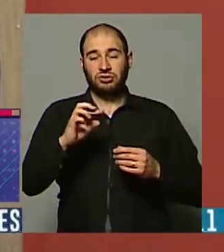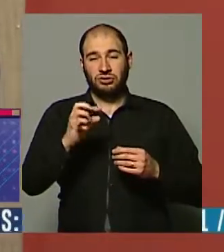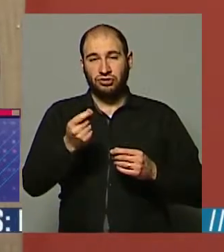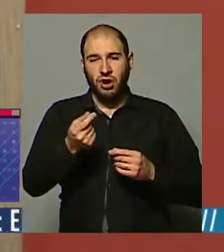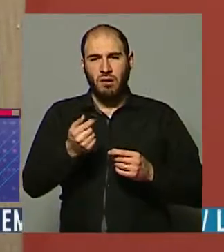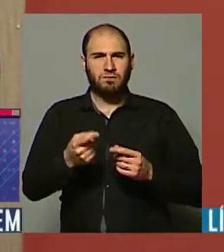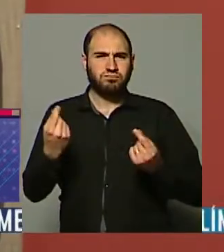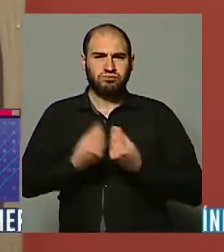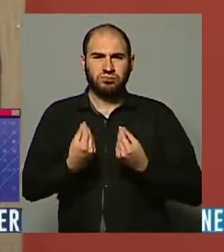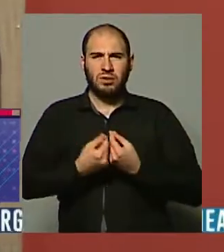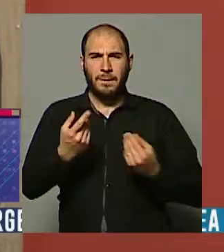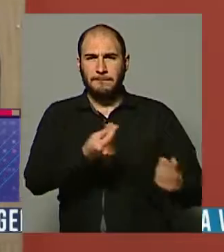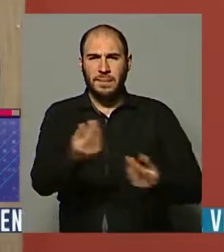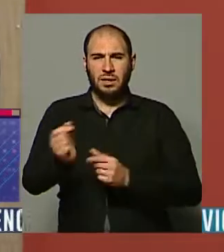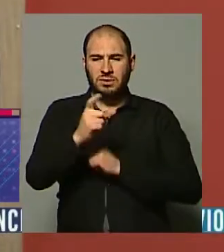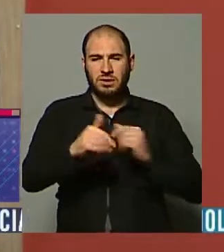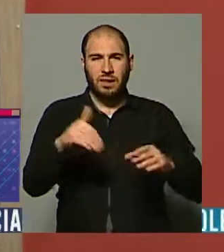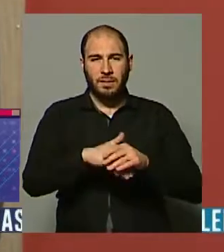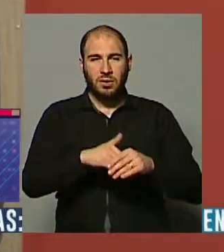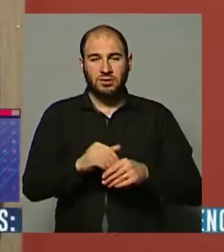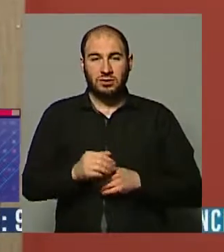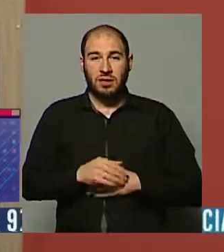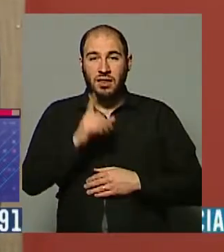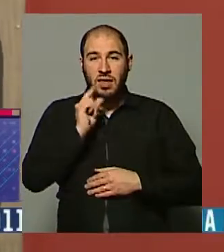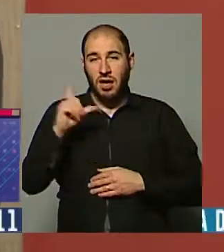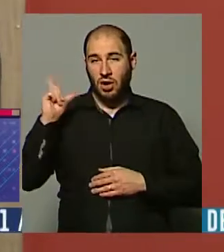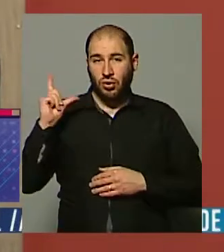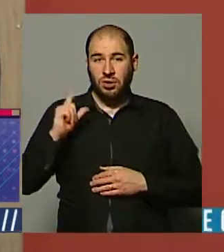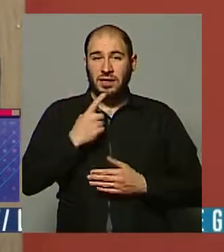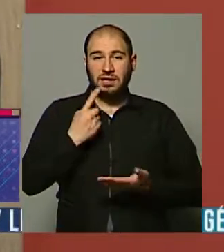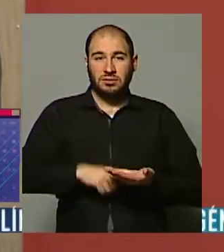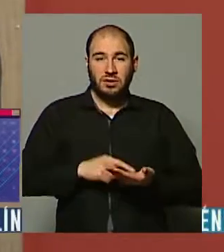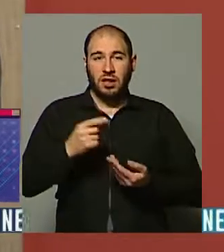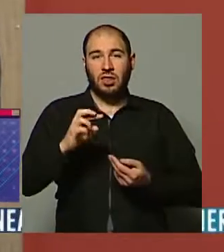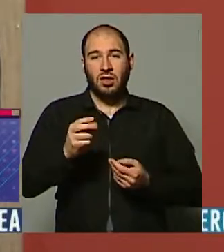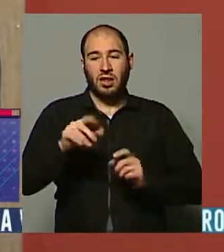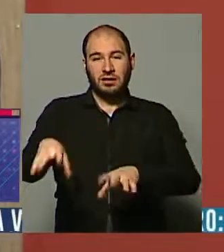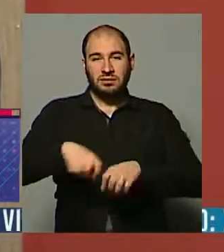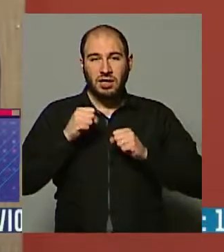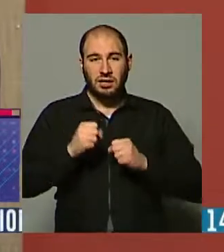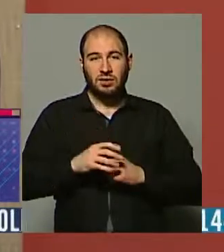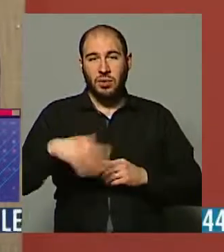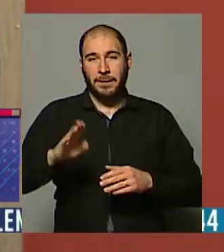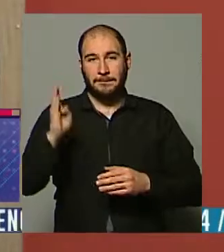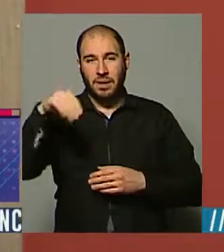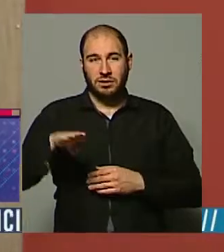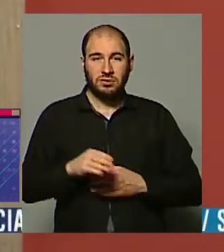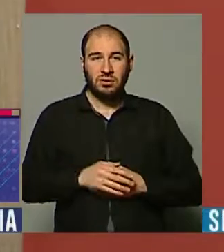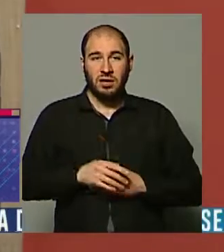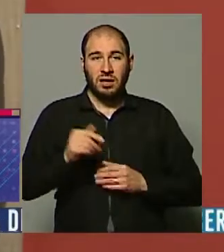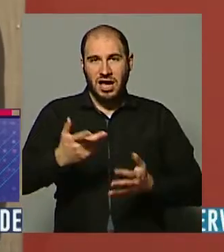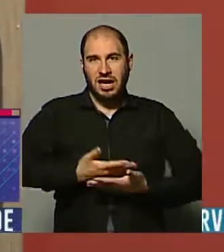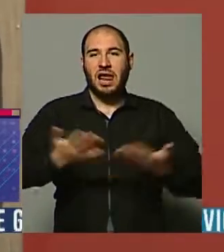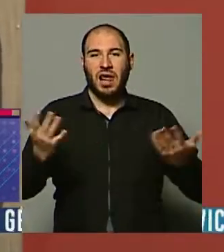relativamente alto, generó mucho temor entre los depositantes que durante el día lunes decidieron retirar sus depósitos de las entidades bancarias. No fue